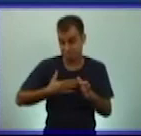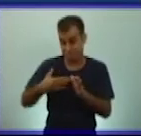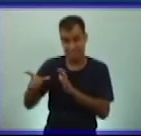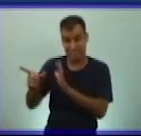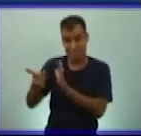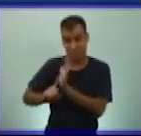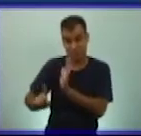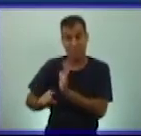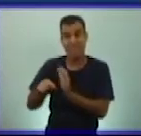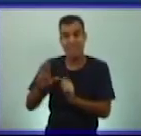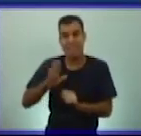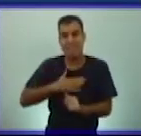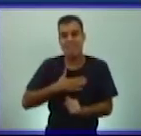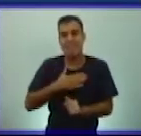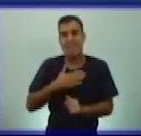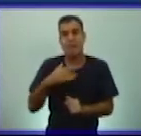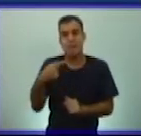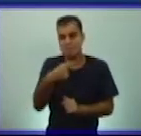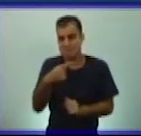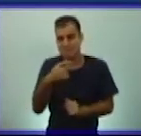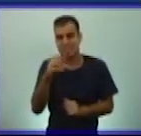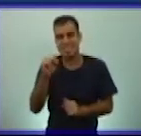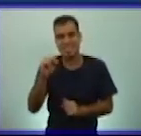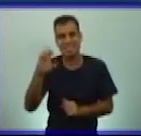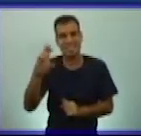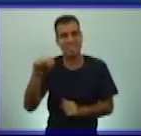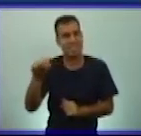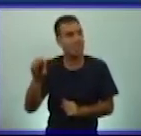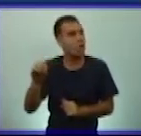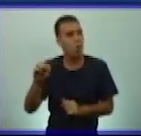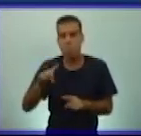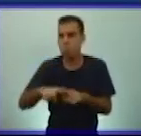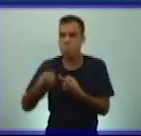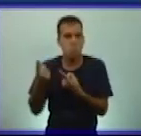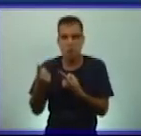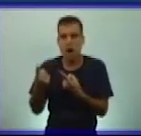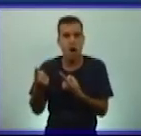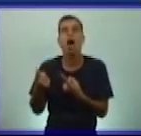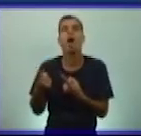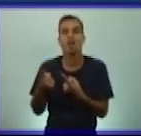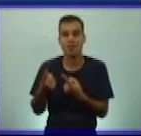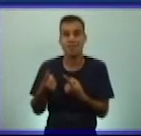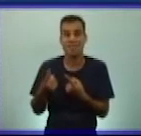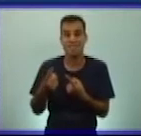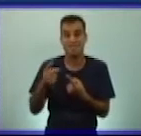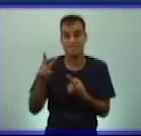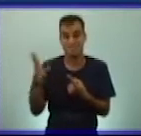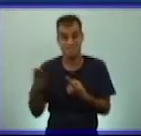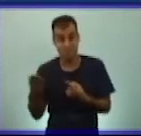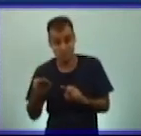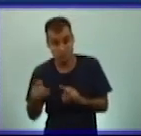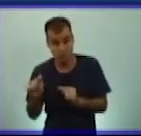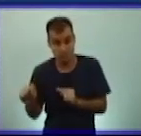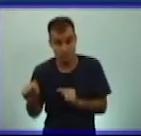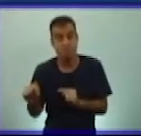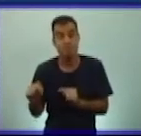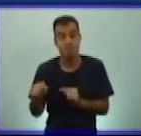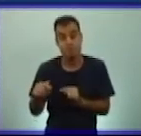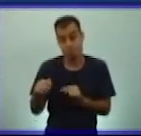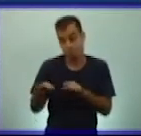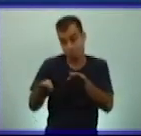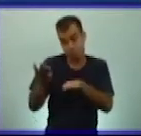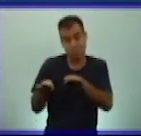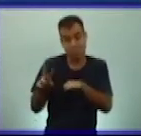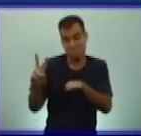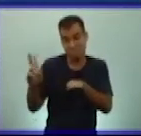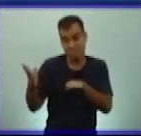seno, dado a que en este caso el vector velocidad, si comparamos la corriente con la velocidad, el